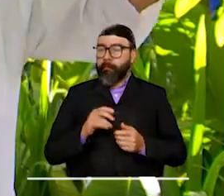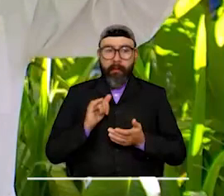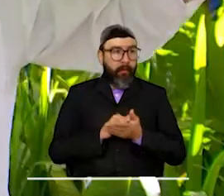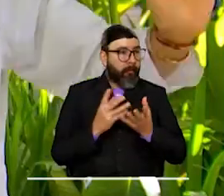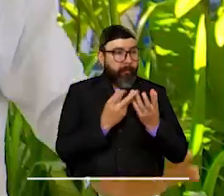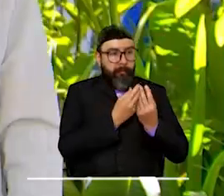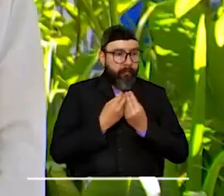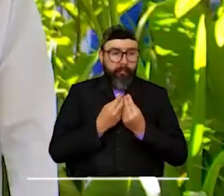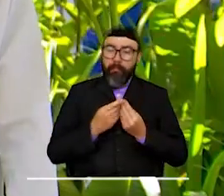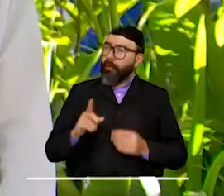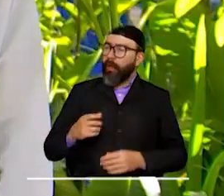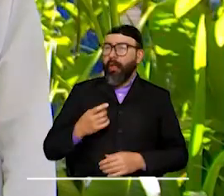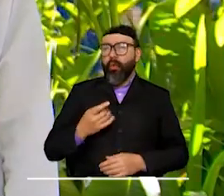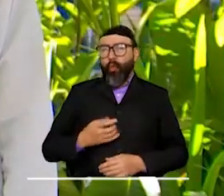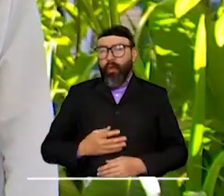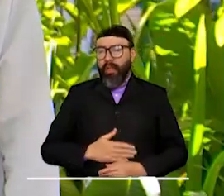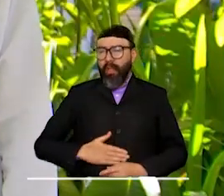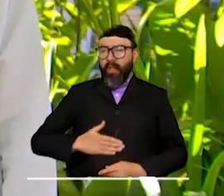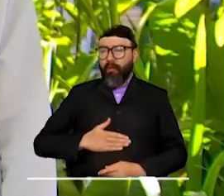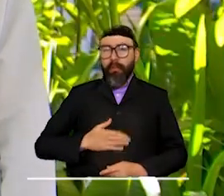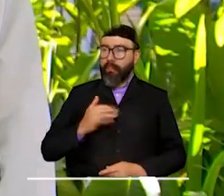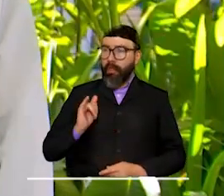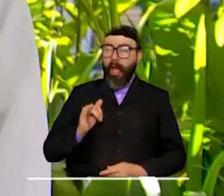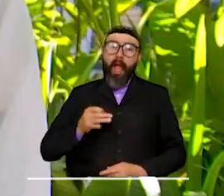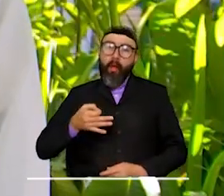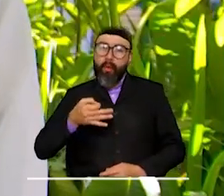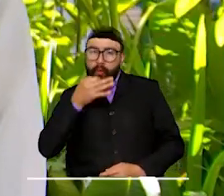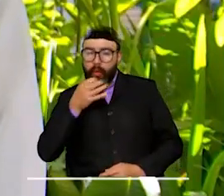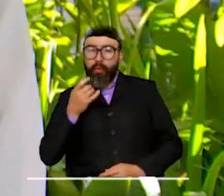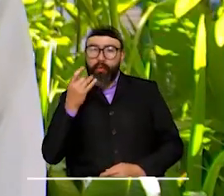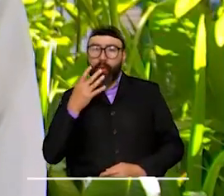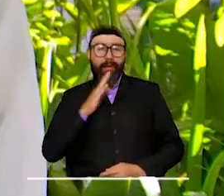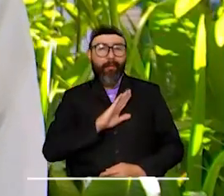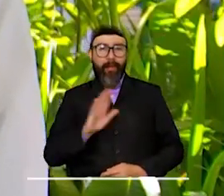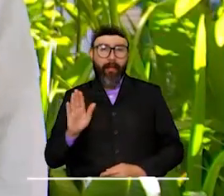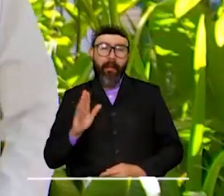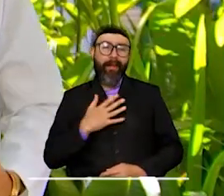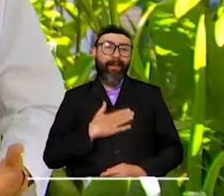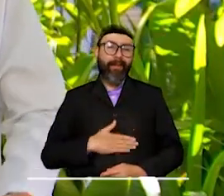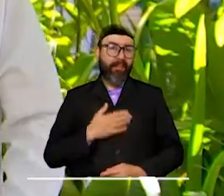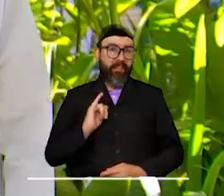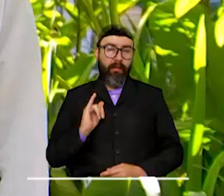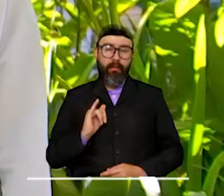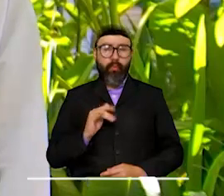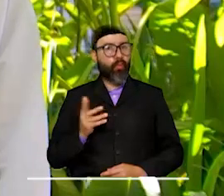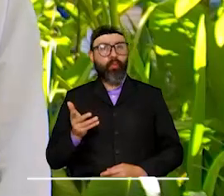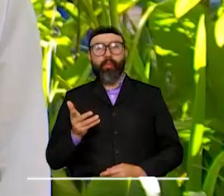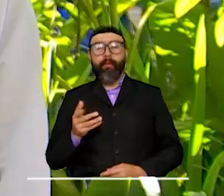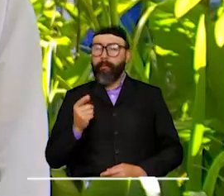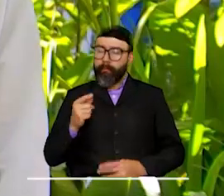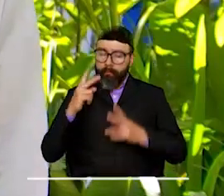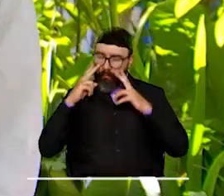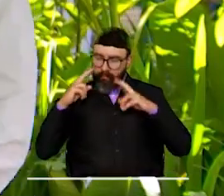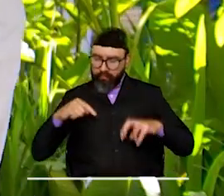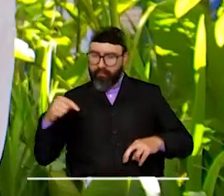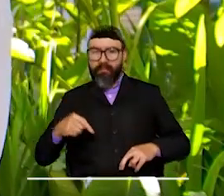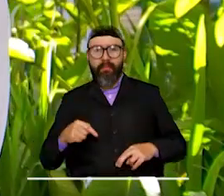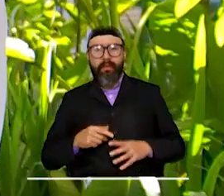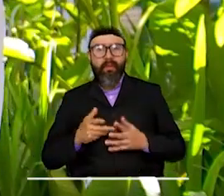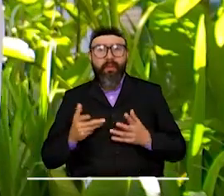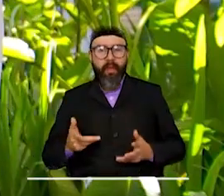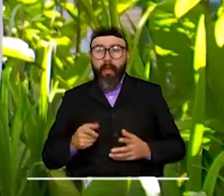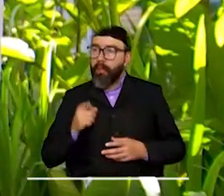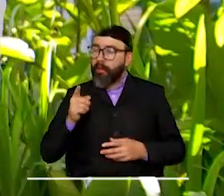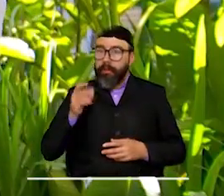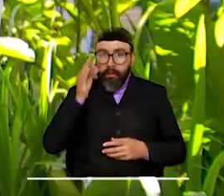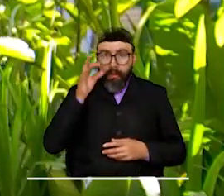y entonces me voy y me tomo un analgésico. ¿Con cuál diagnóstico? Y ante la sospecha